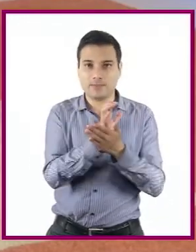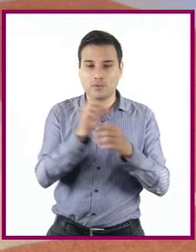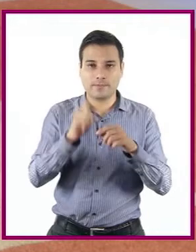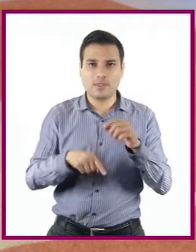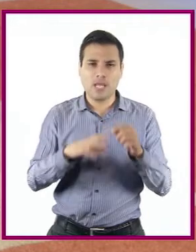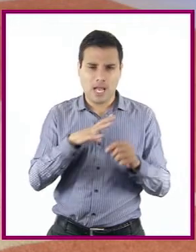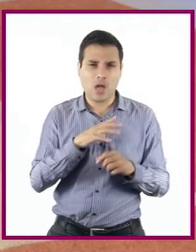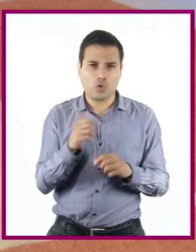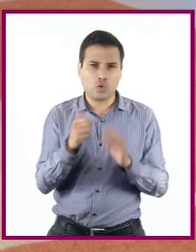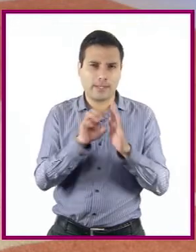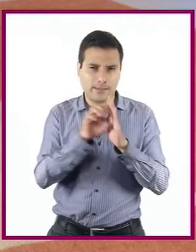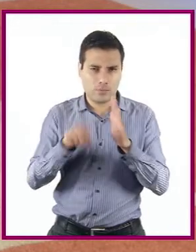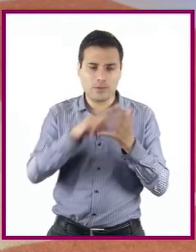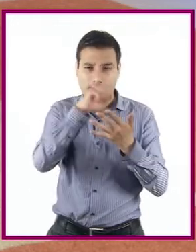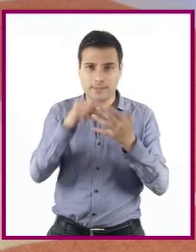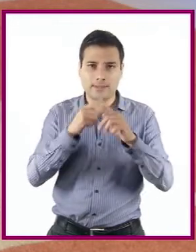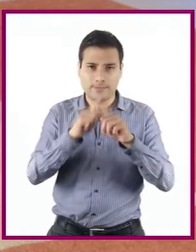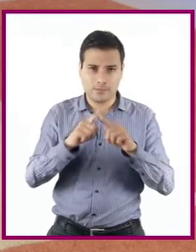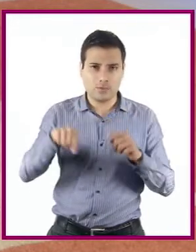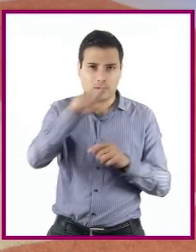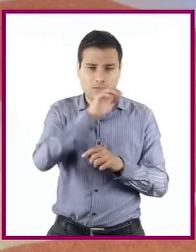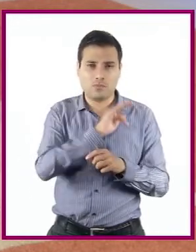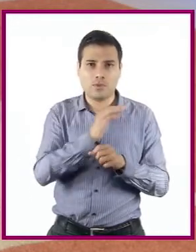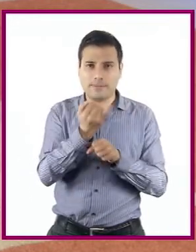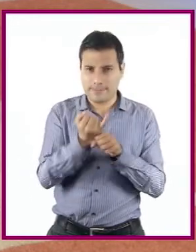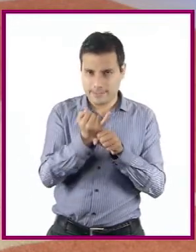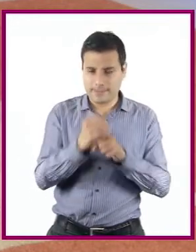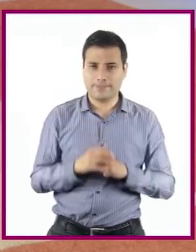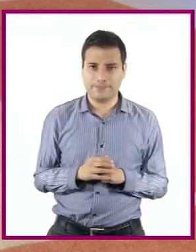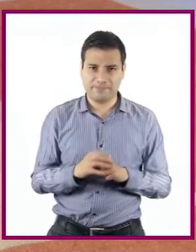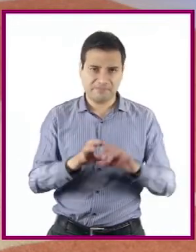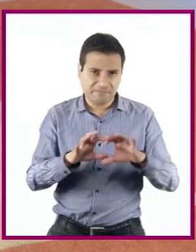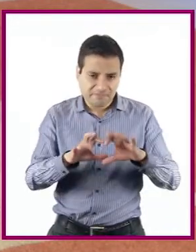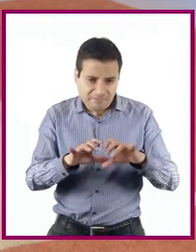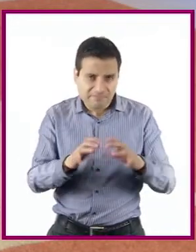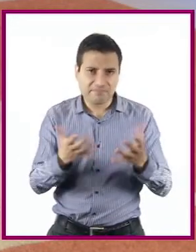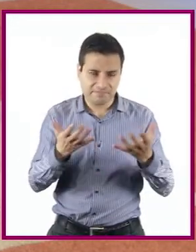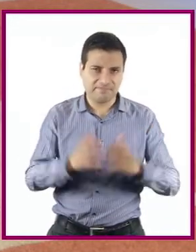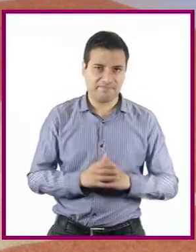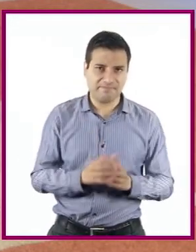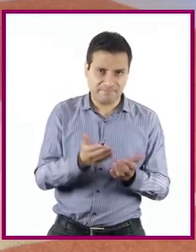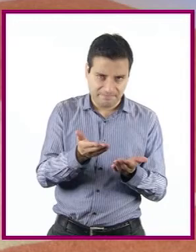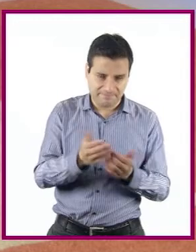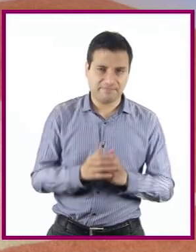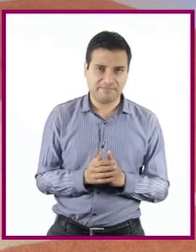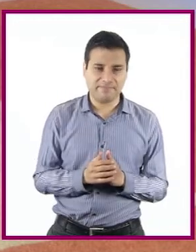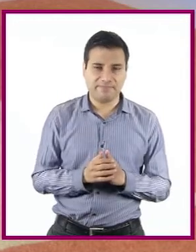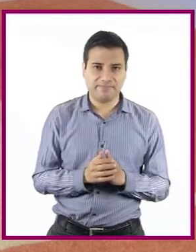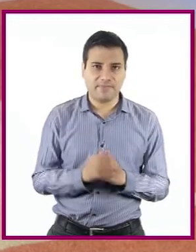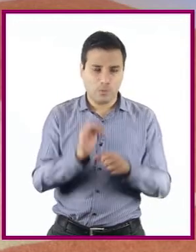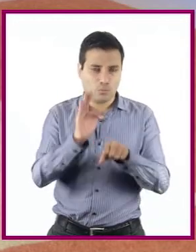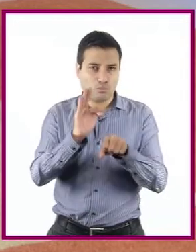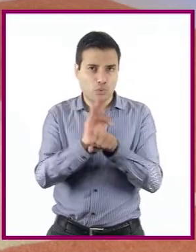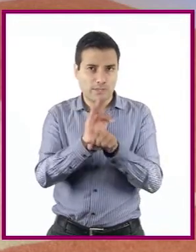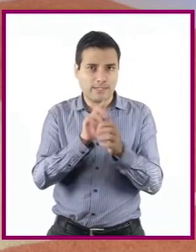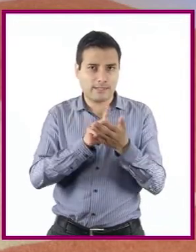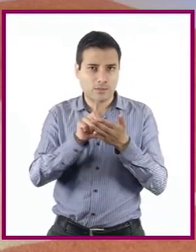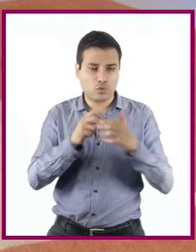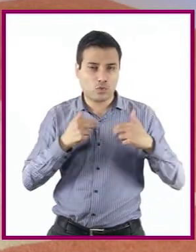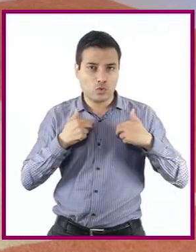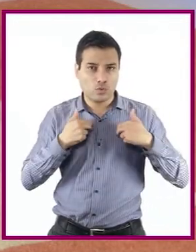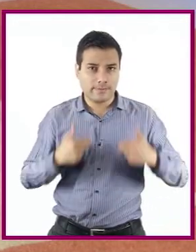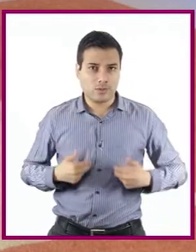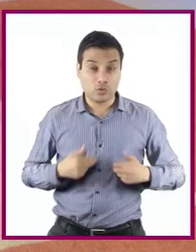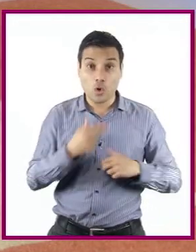existen otras más que ustedes pueden investigar o conocer a través de las redes sociales que protegen los derechos humanos. Si todas